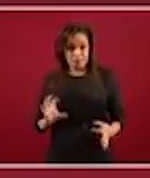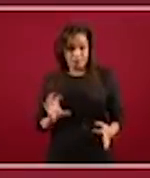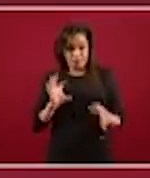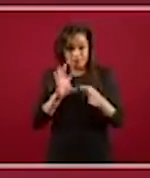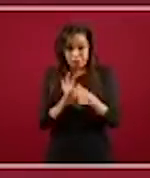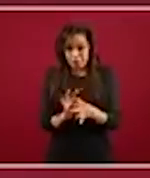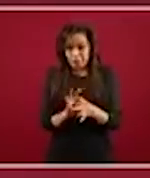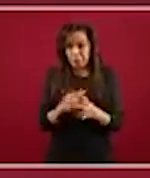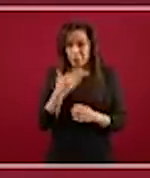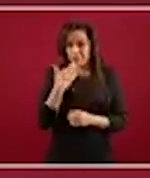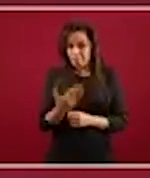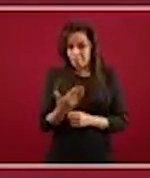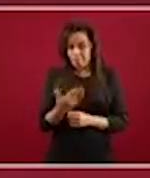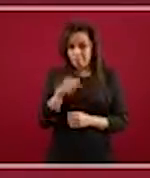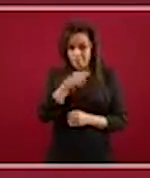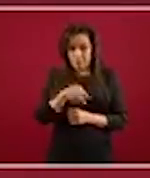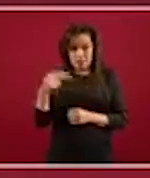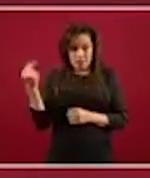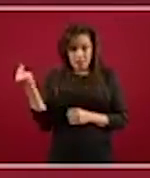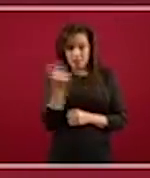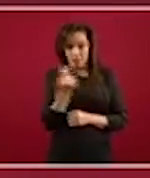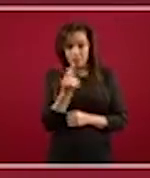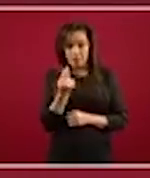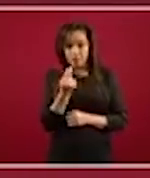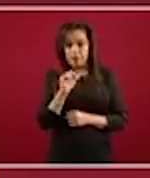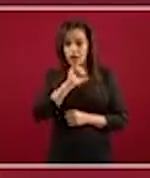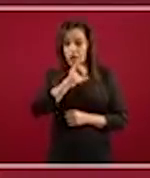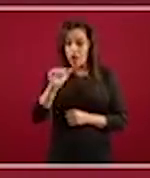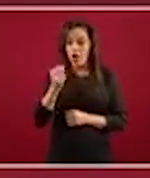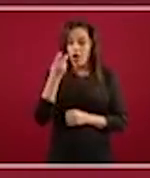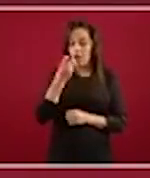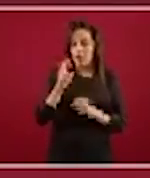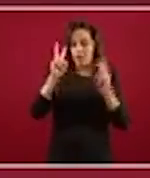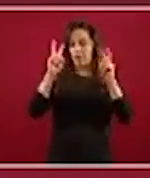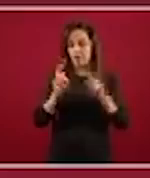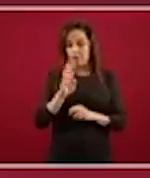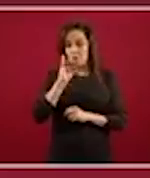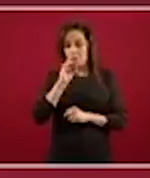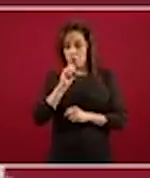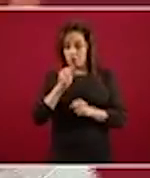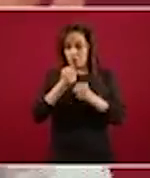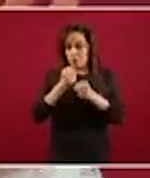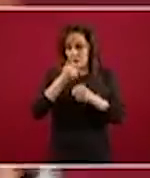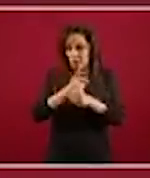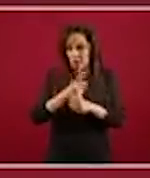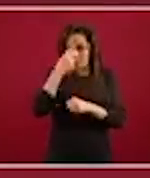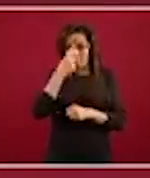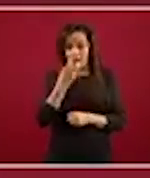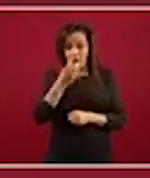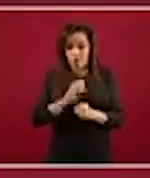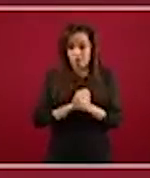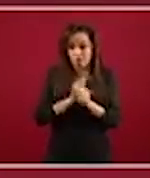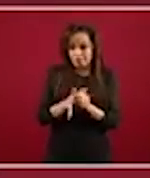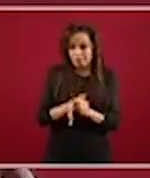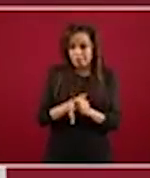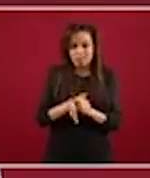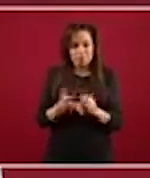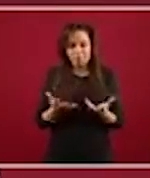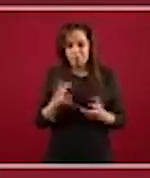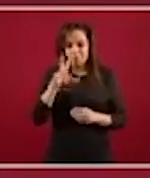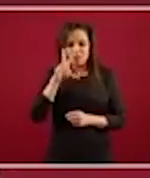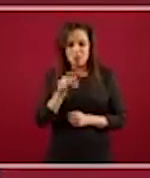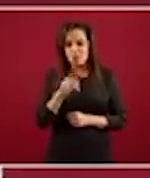no corresponde a la necesidad de bioseguridad para este virus. Este es un mensaje de tranquilidad.